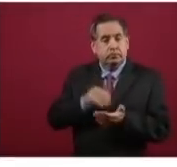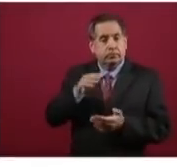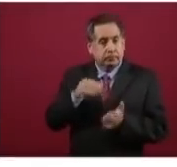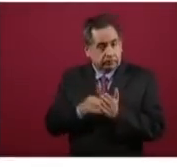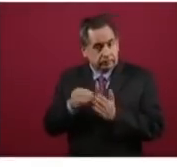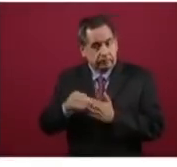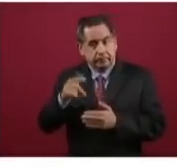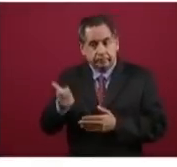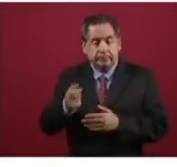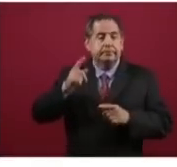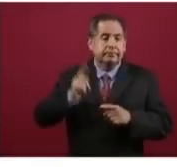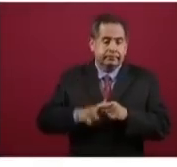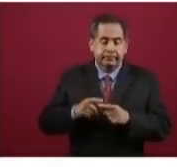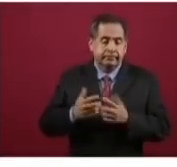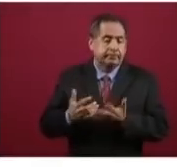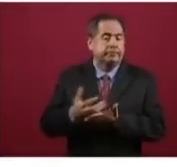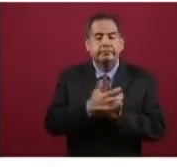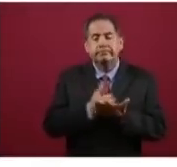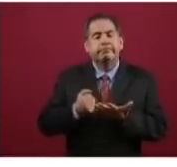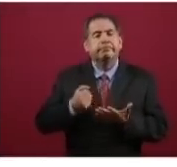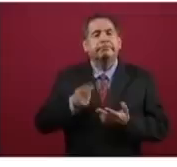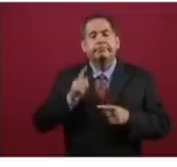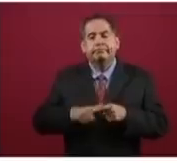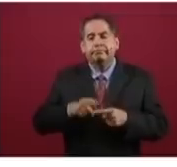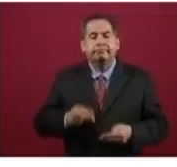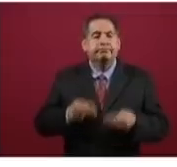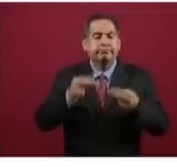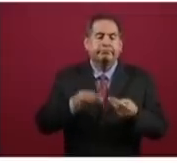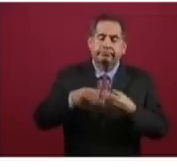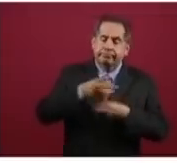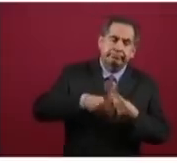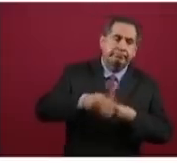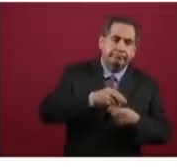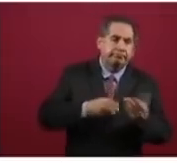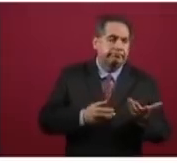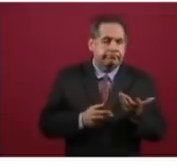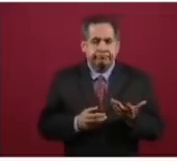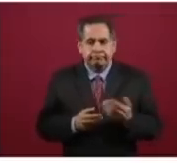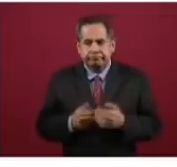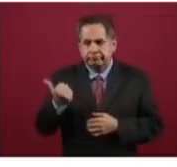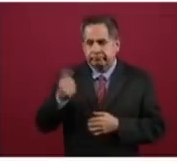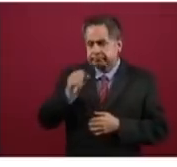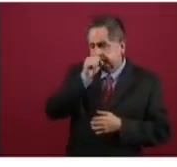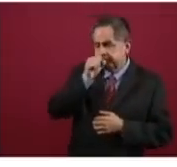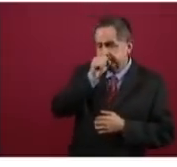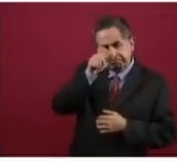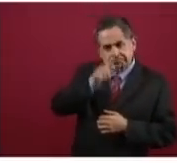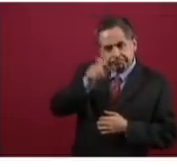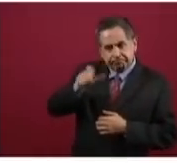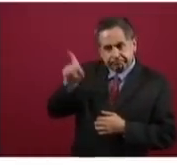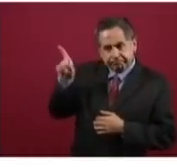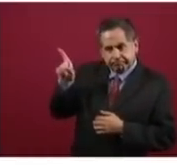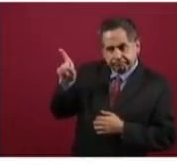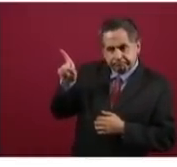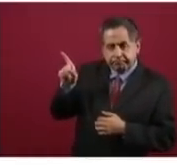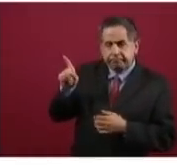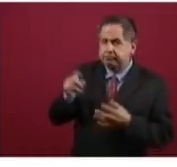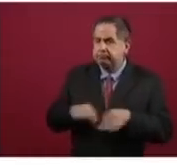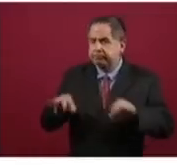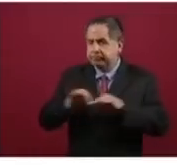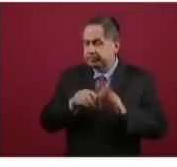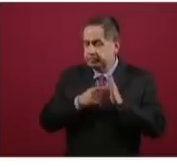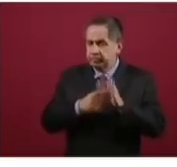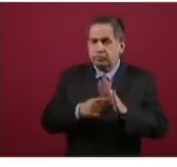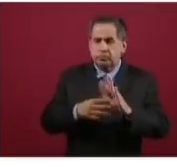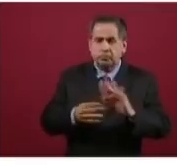de pesos provienen de ingresos de financiamiento hay algunos rubros que me han y me parece que son importantes destacar